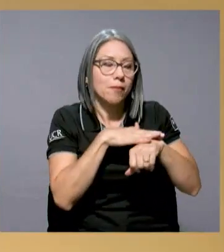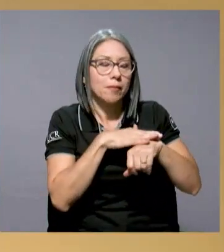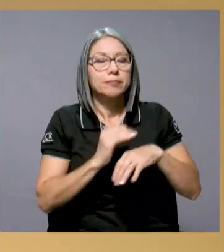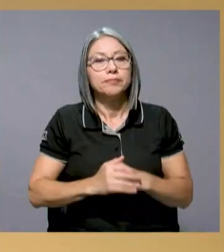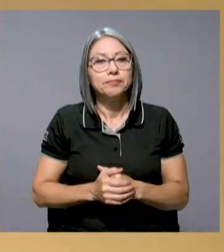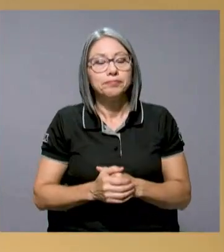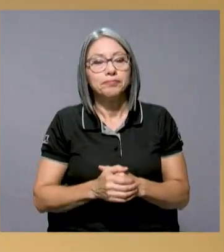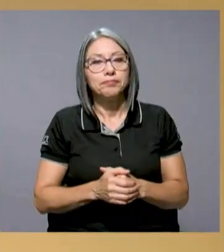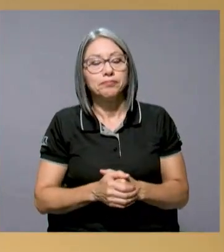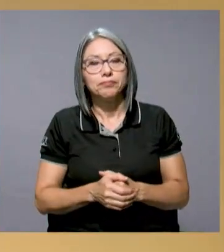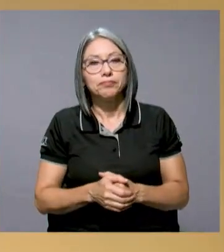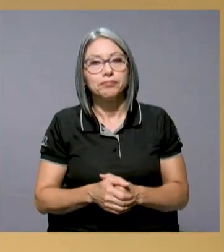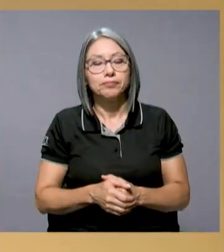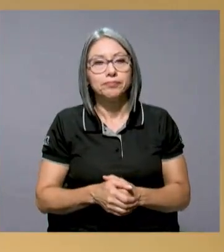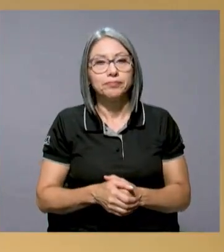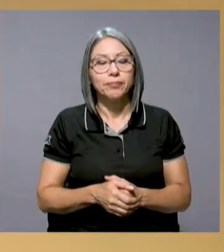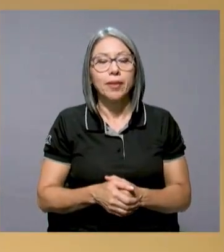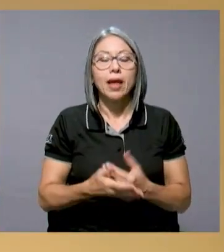que